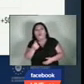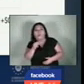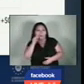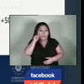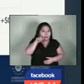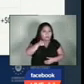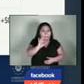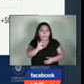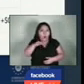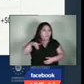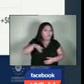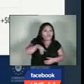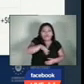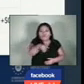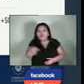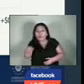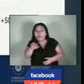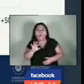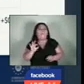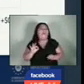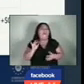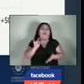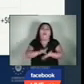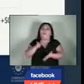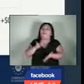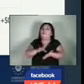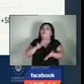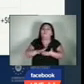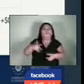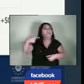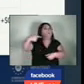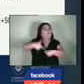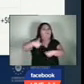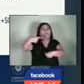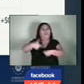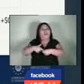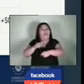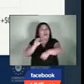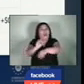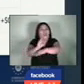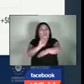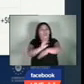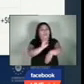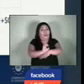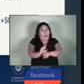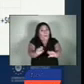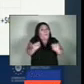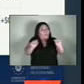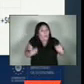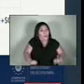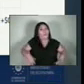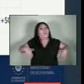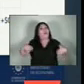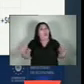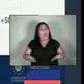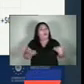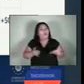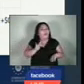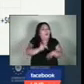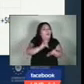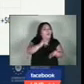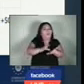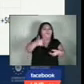rutas alternas a utilizar que pueden servirle y consejos también que puede utilizar para ahorrar